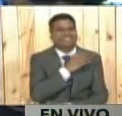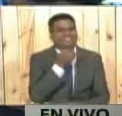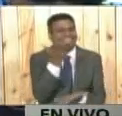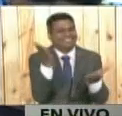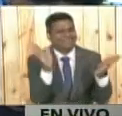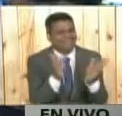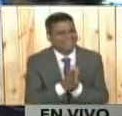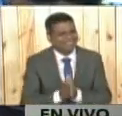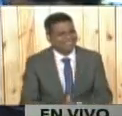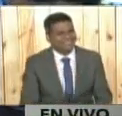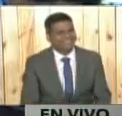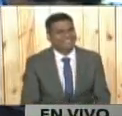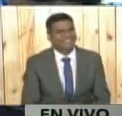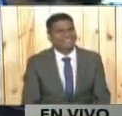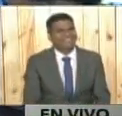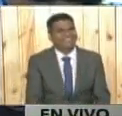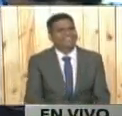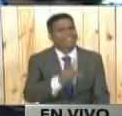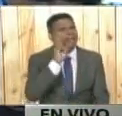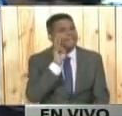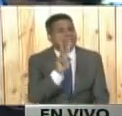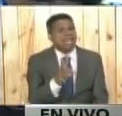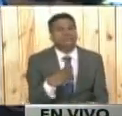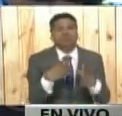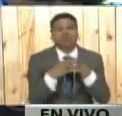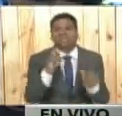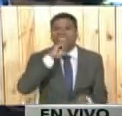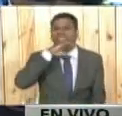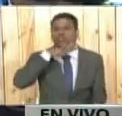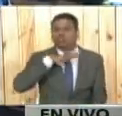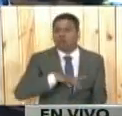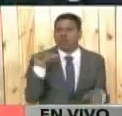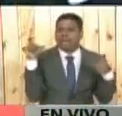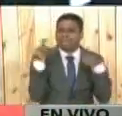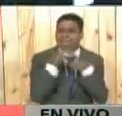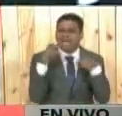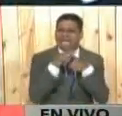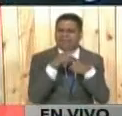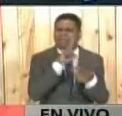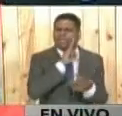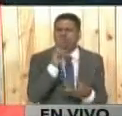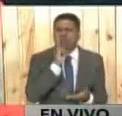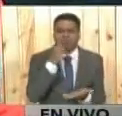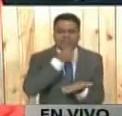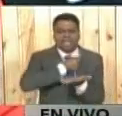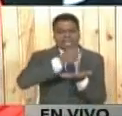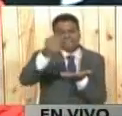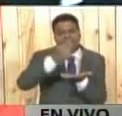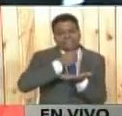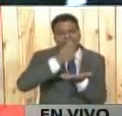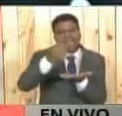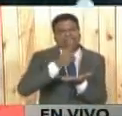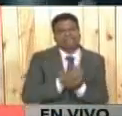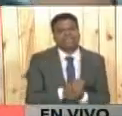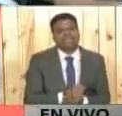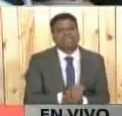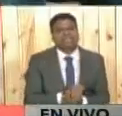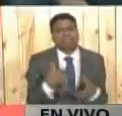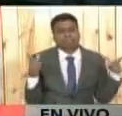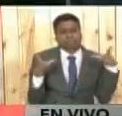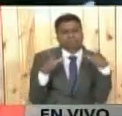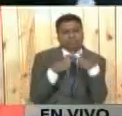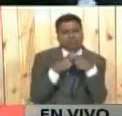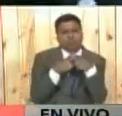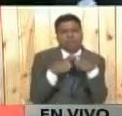parece? Interesantísimo. Fíjense que hay un toda una historia en cuanto al término de la salsa, que como usted bien dice, resume lo caribeño, pero